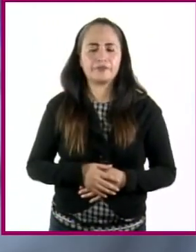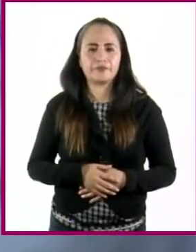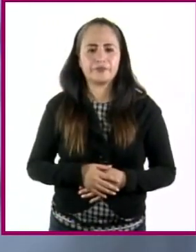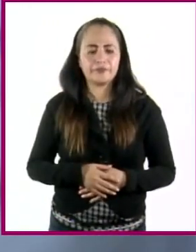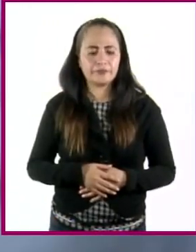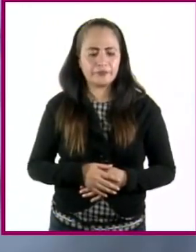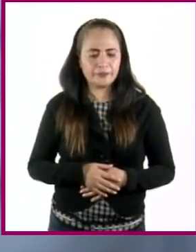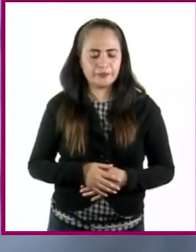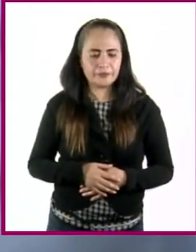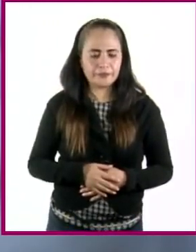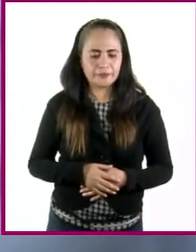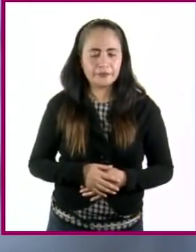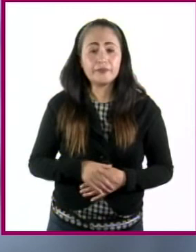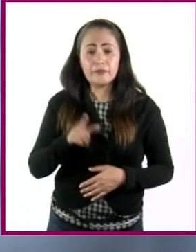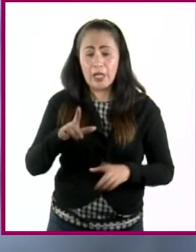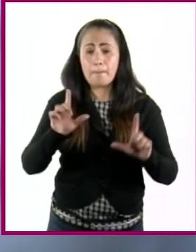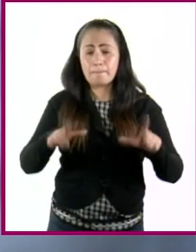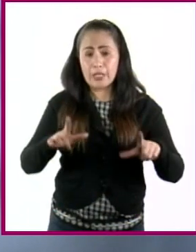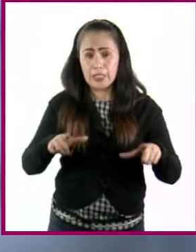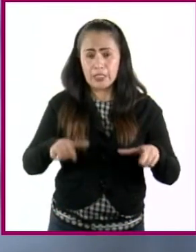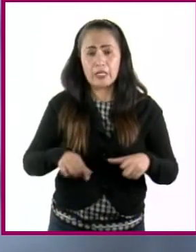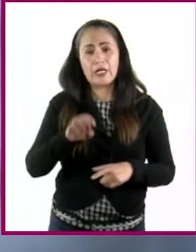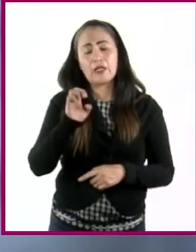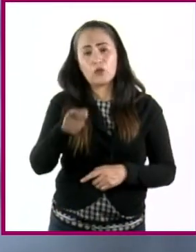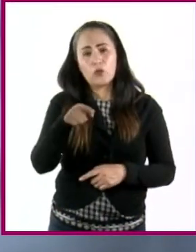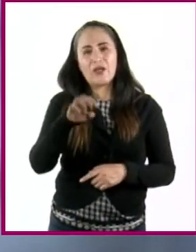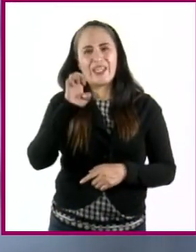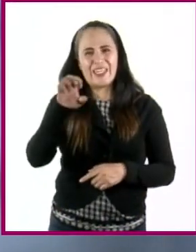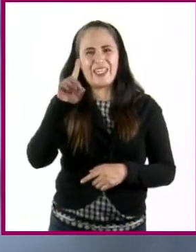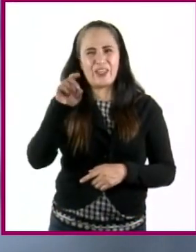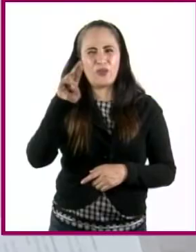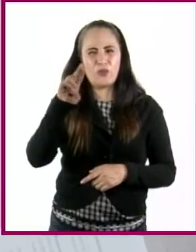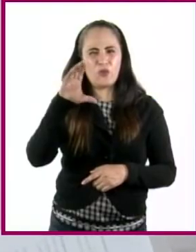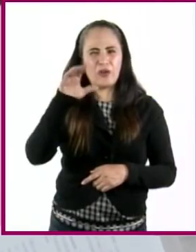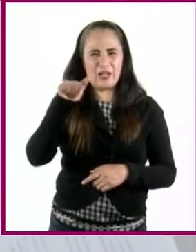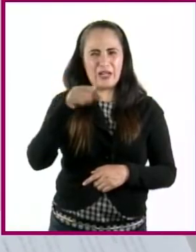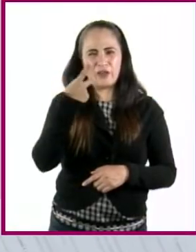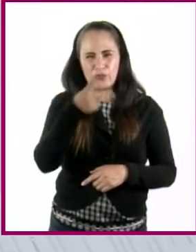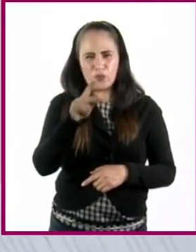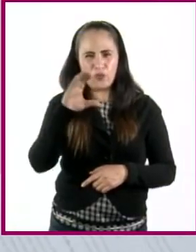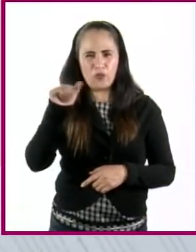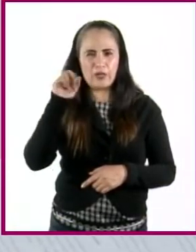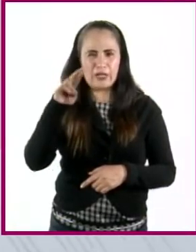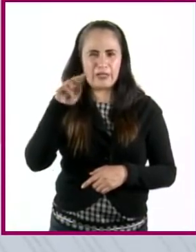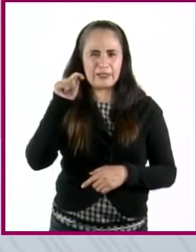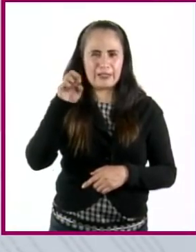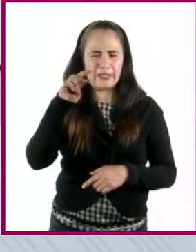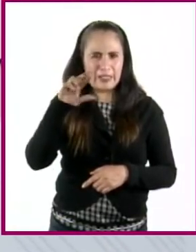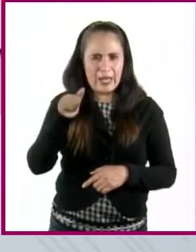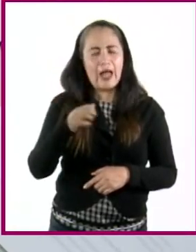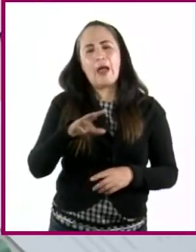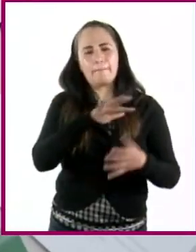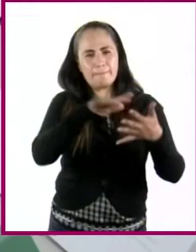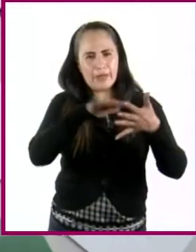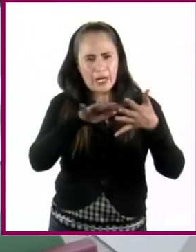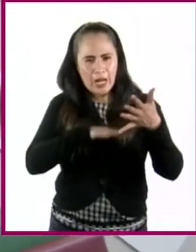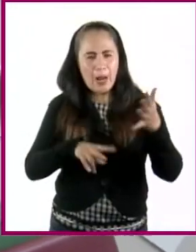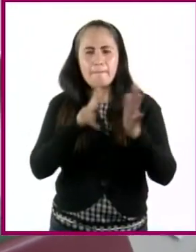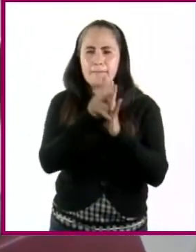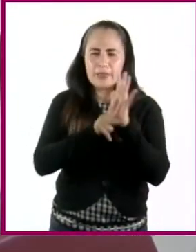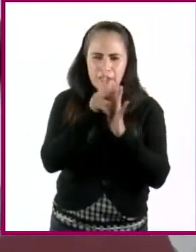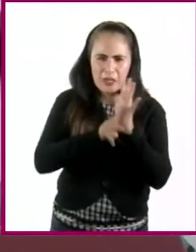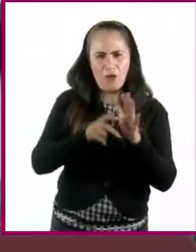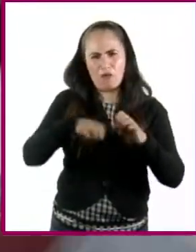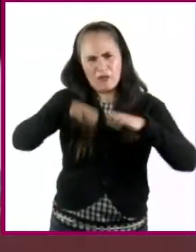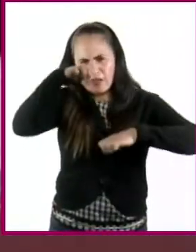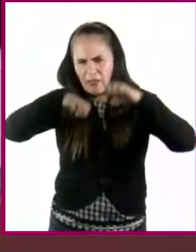Servicios Financieros, tiene un portal que se llama Educa tu Cartera. En este portal podemos encontrar diversos textos, videos para todas las edades, niños, adultos, que nos